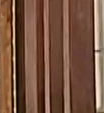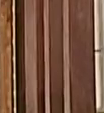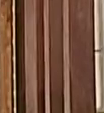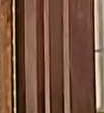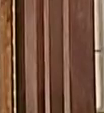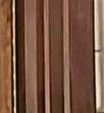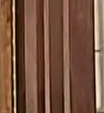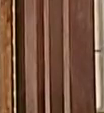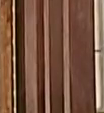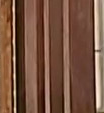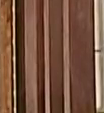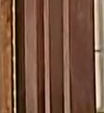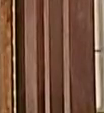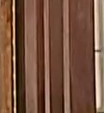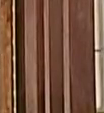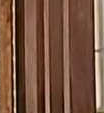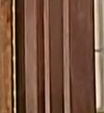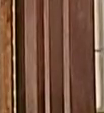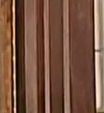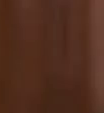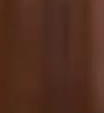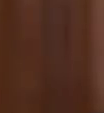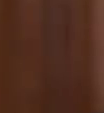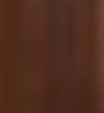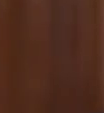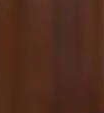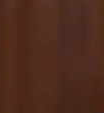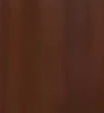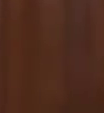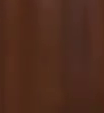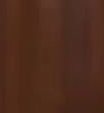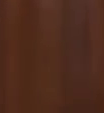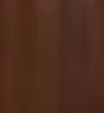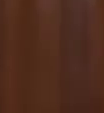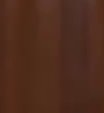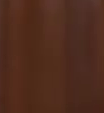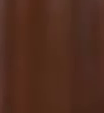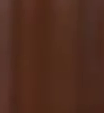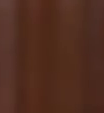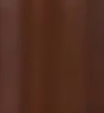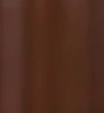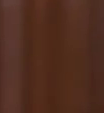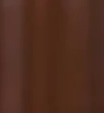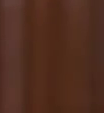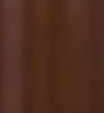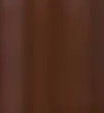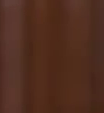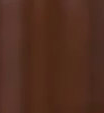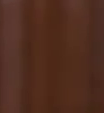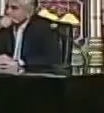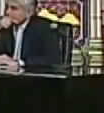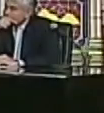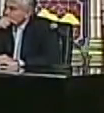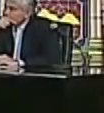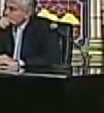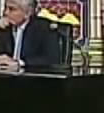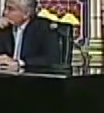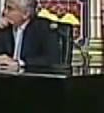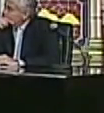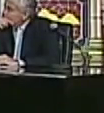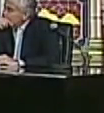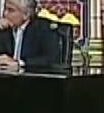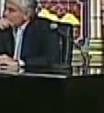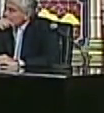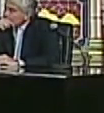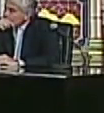compañero Mota Domínguez, el que no duerme. Mayor general que no duerme. Yo siempre digo, es que el tema de